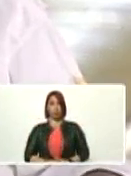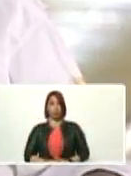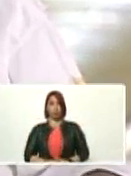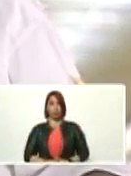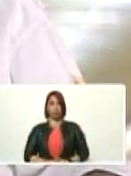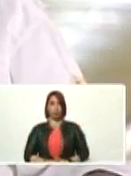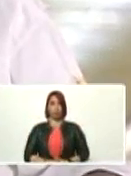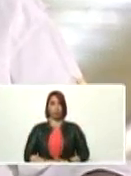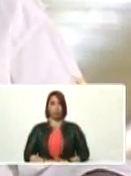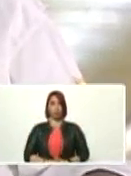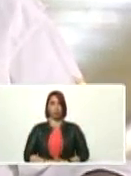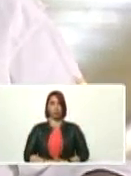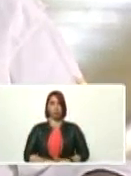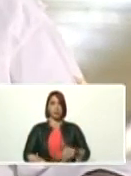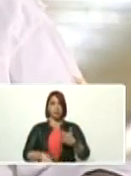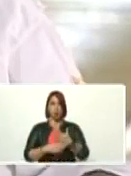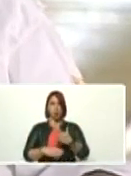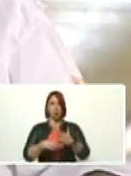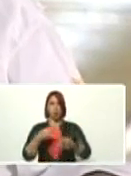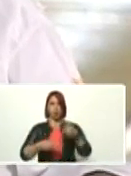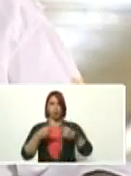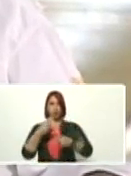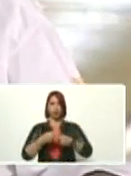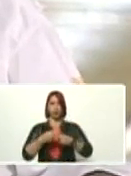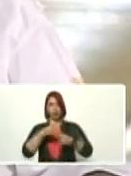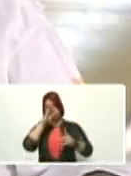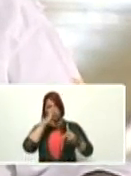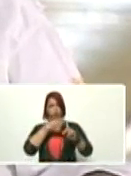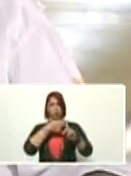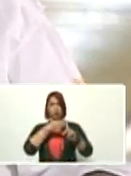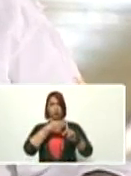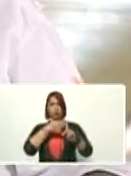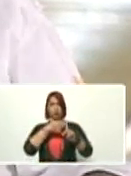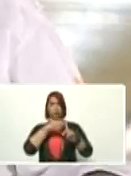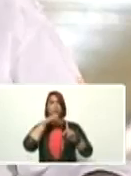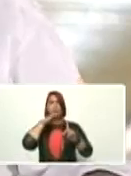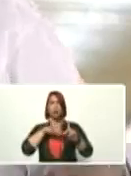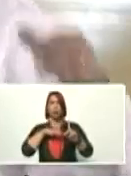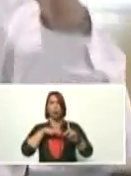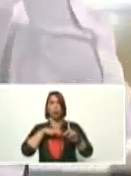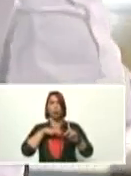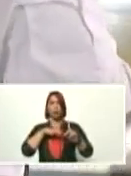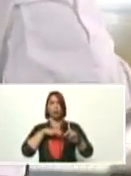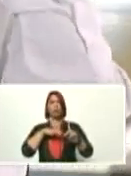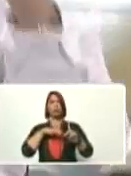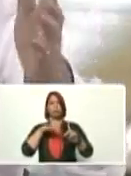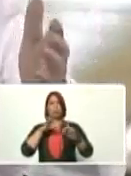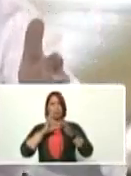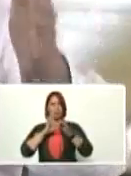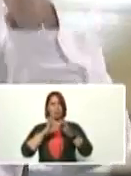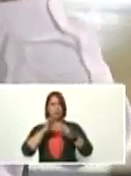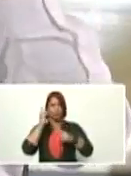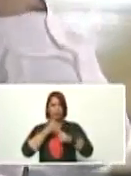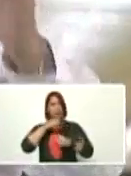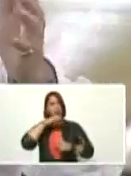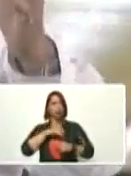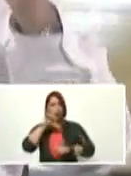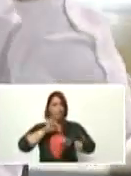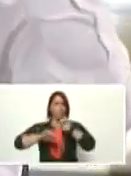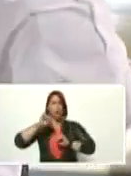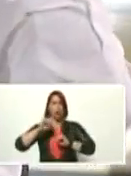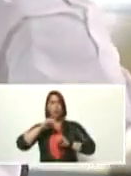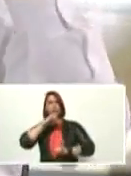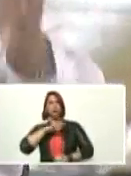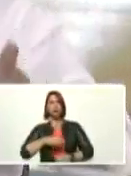vaya construyendo un enfoque histórico de la historia insurgente, de la